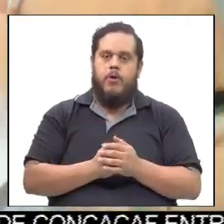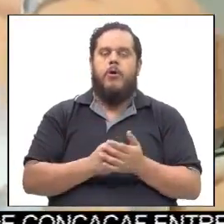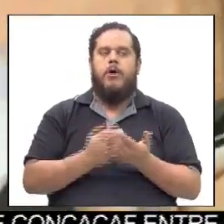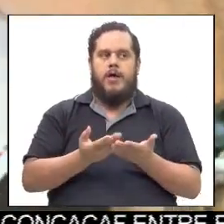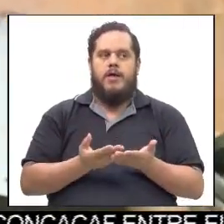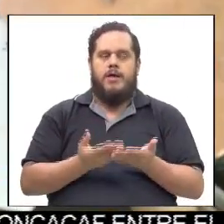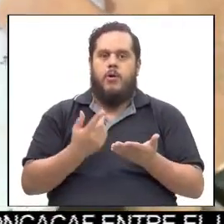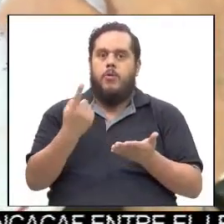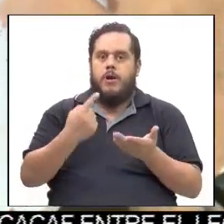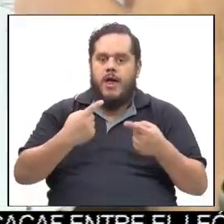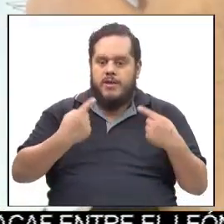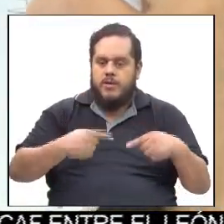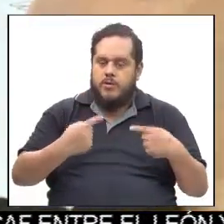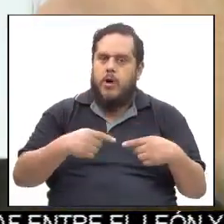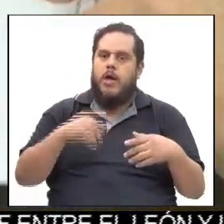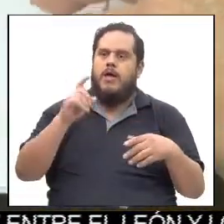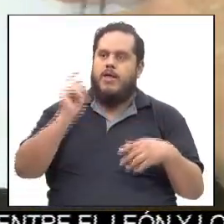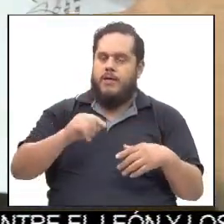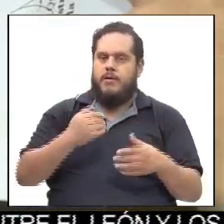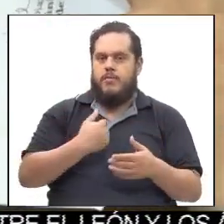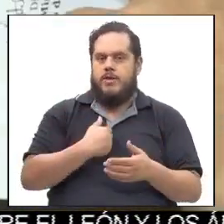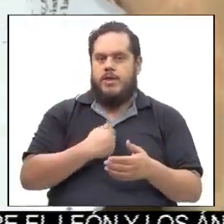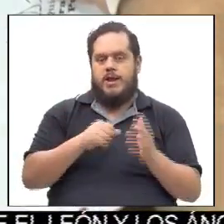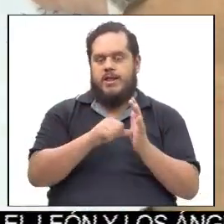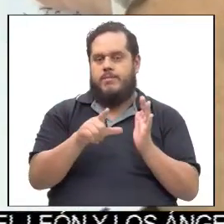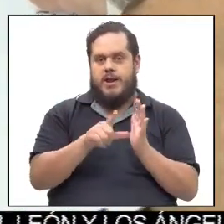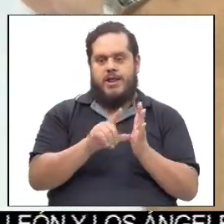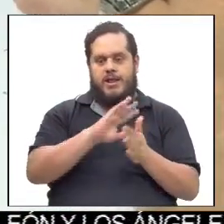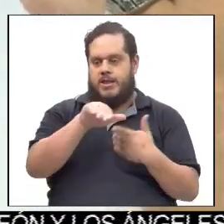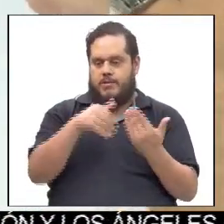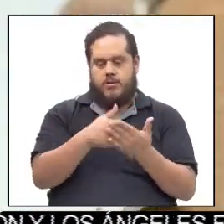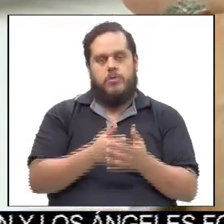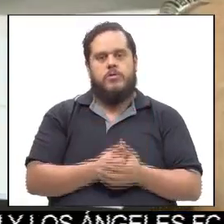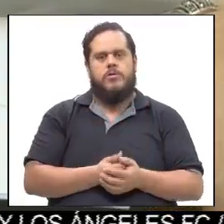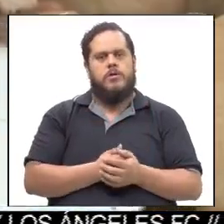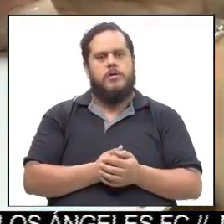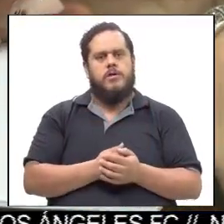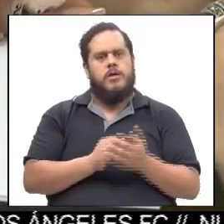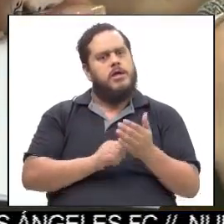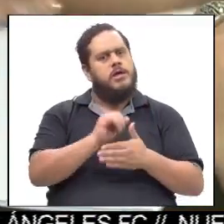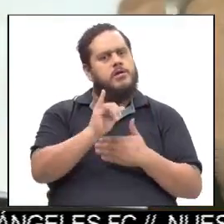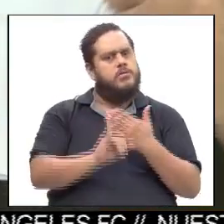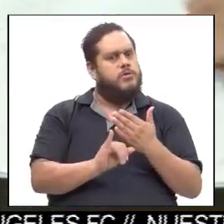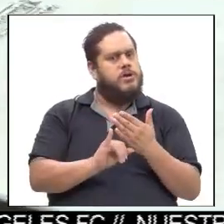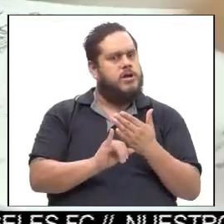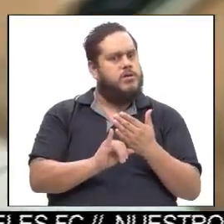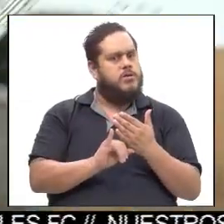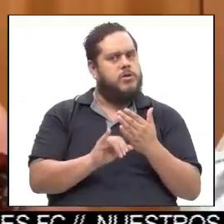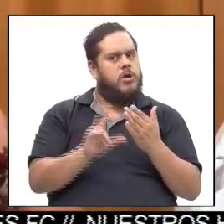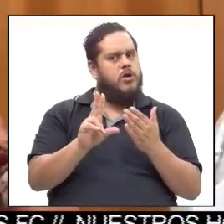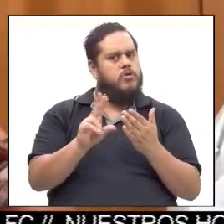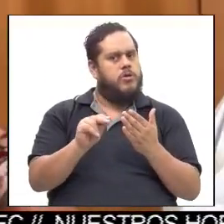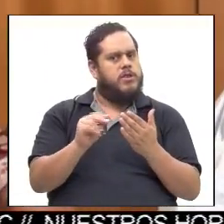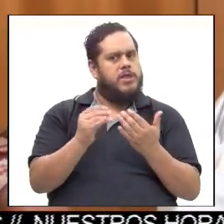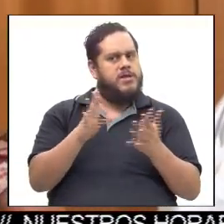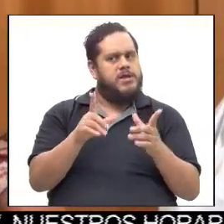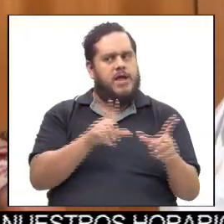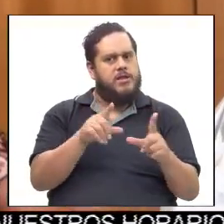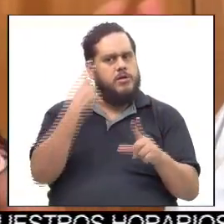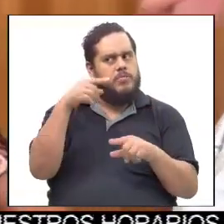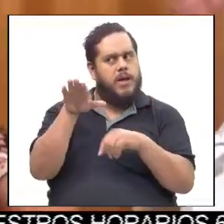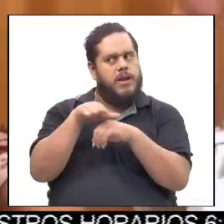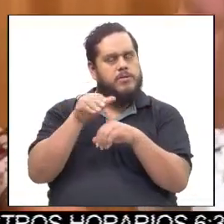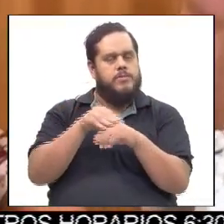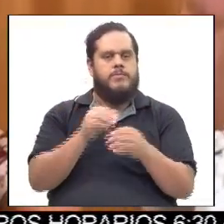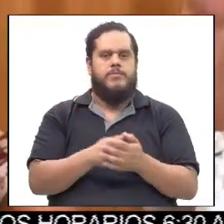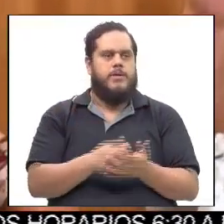que deberíamos tener a nivel de la Asamblea Directiva con todas las personas. Pero entonces, digamos, los proyectos del PUS y el PLP no estarían como teoría para convocarlos. Es que le voy a decir cuál